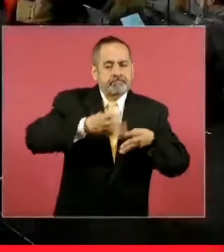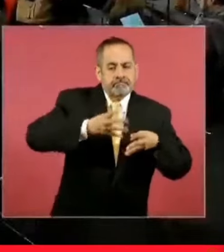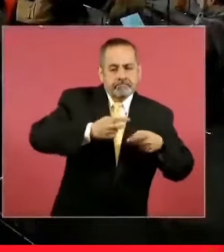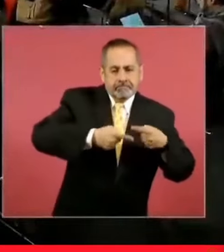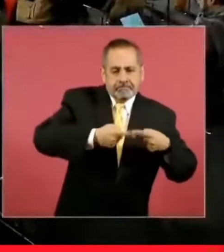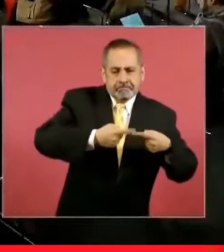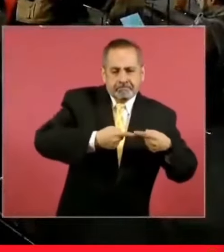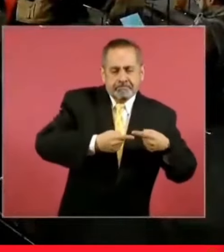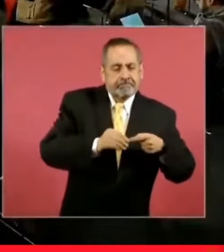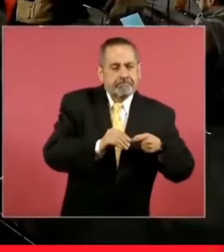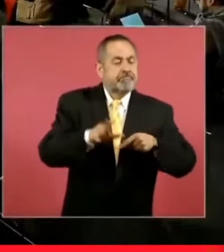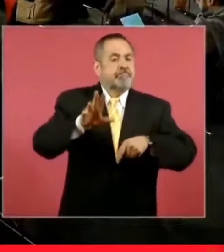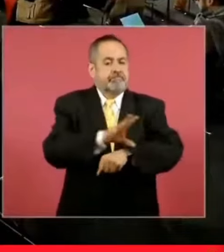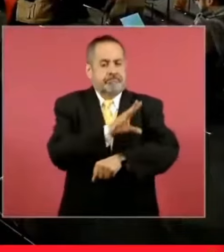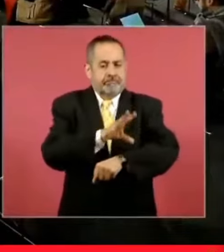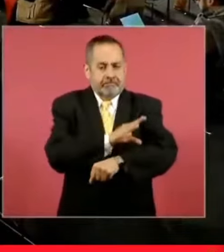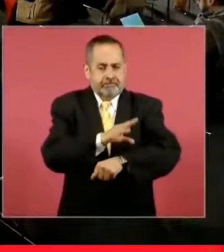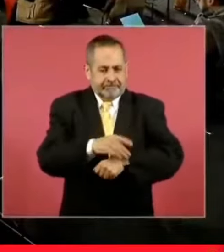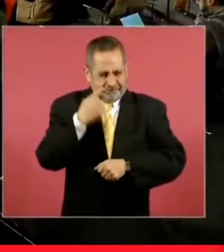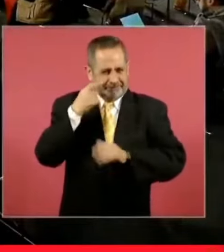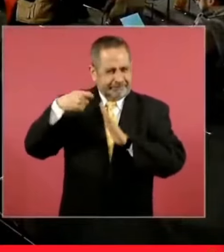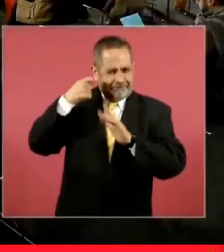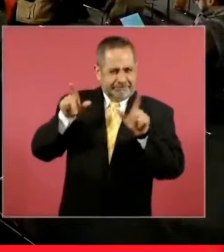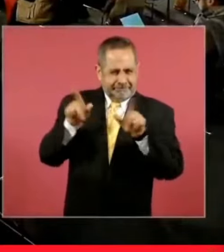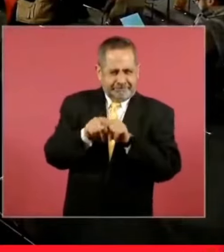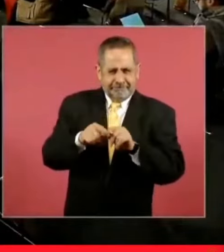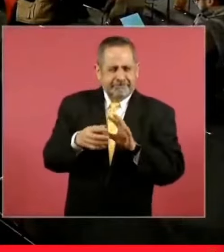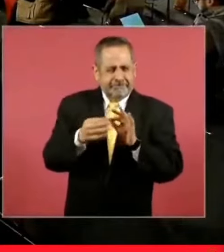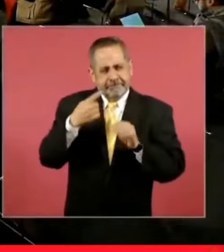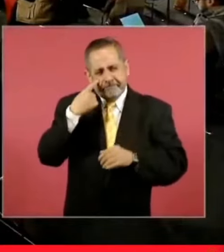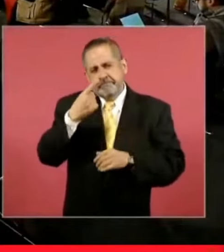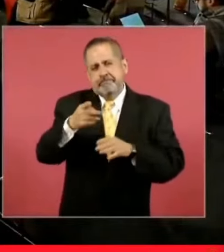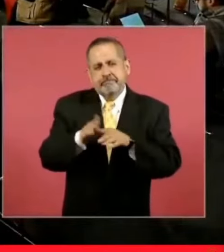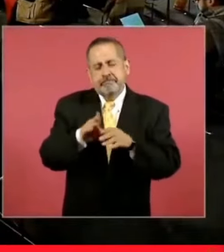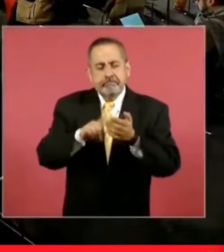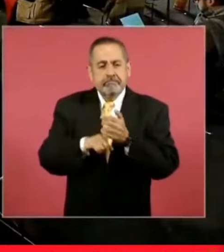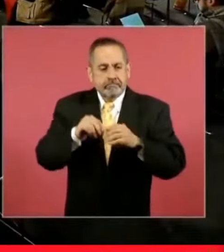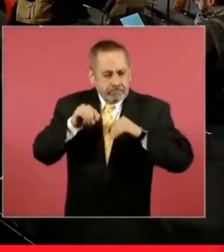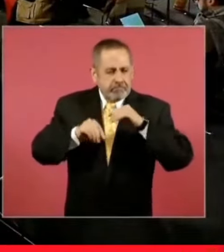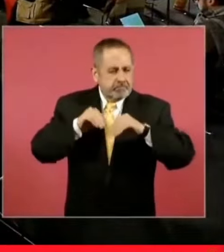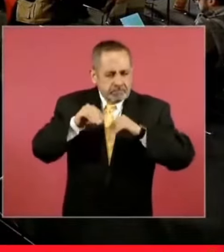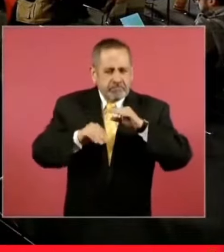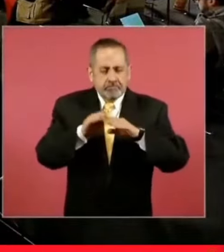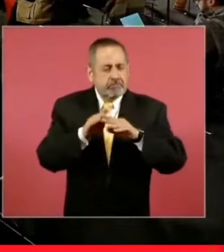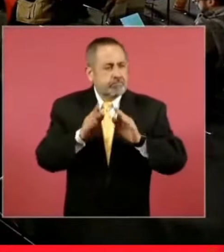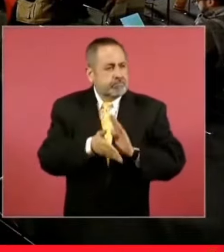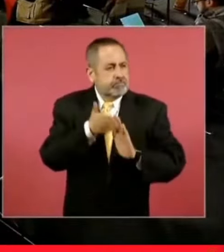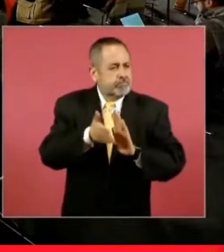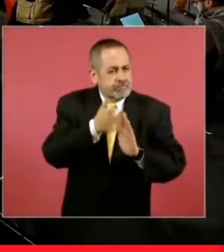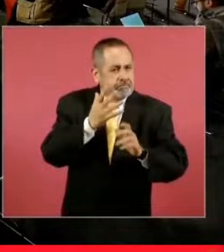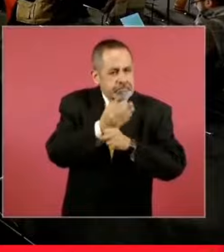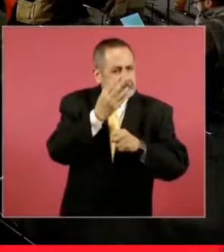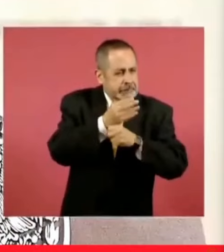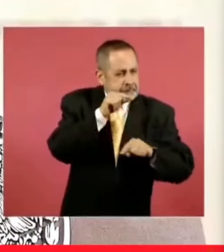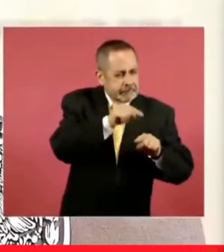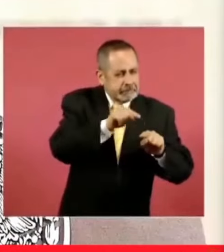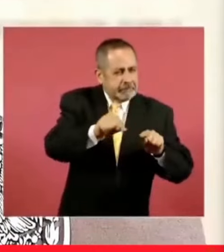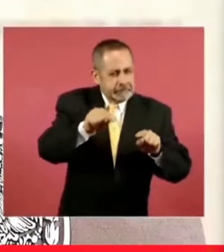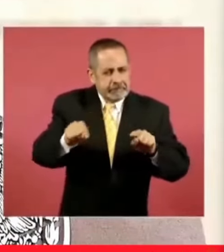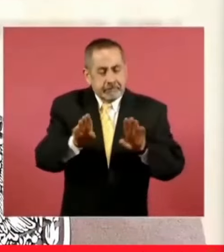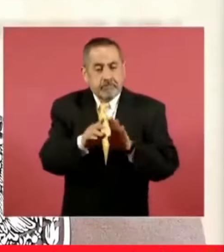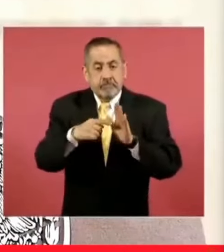preparamos un video muy corto para que vean en el tiempo cómo fuimos construyendo esta presa.